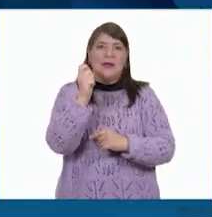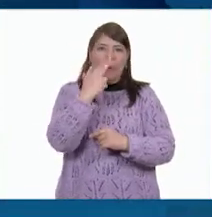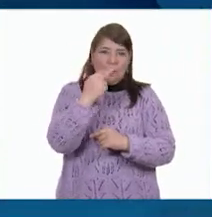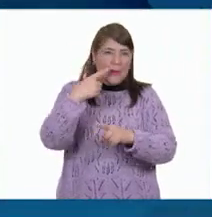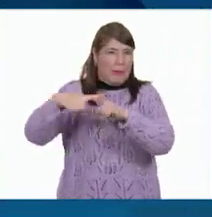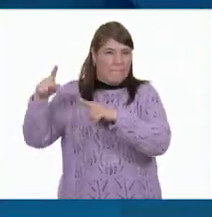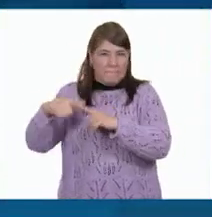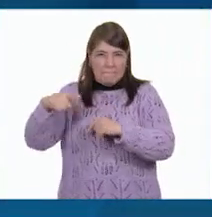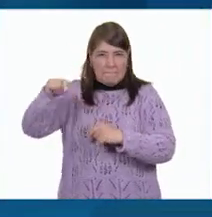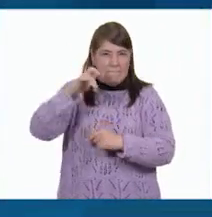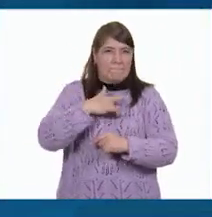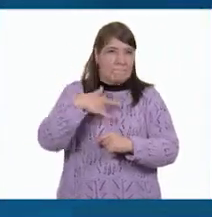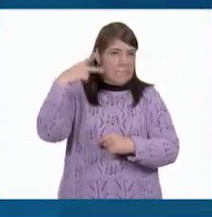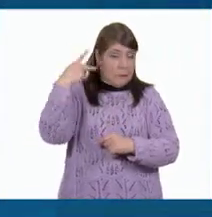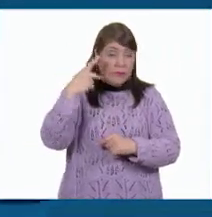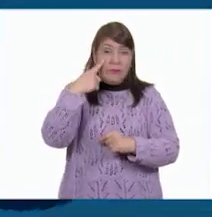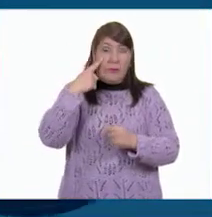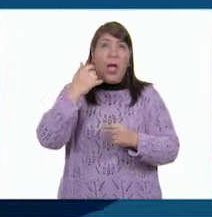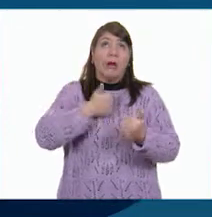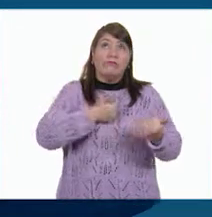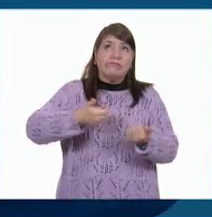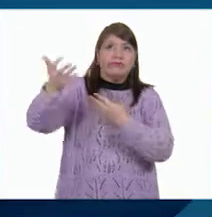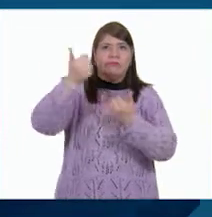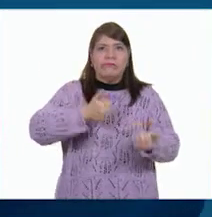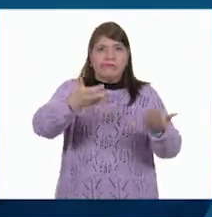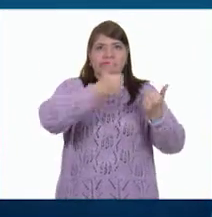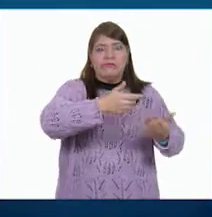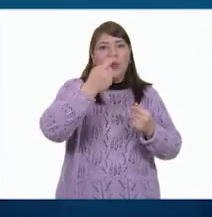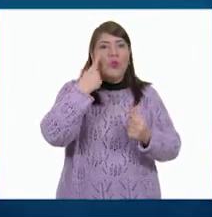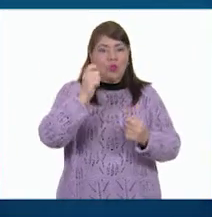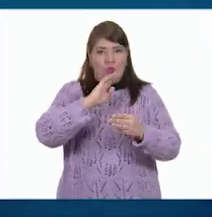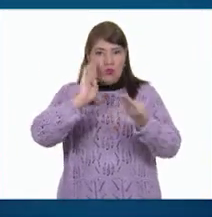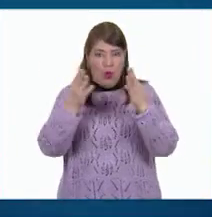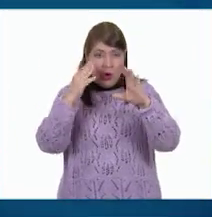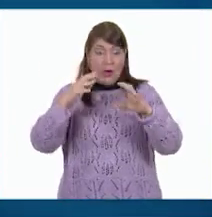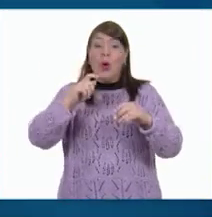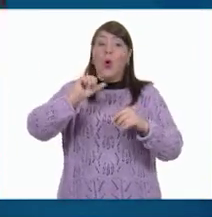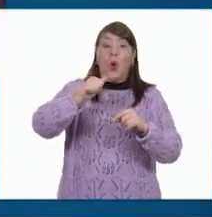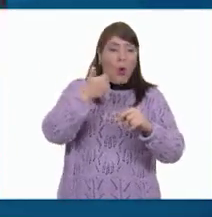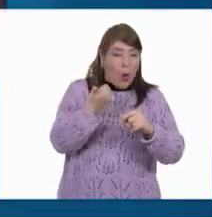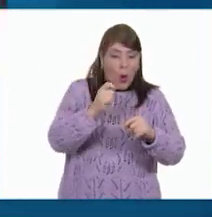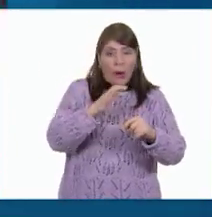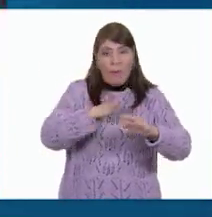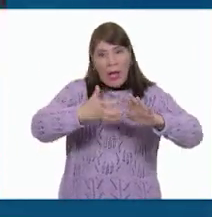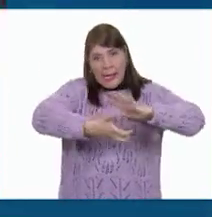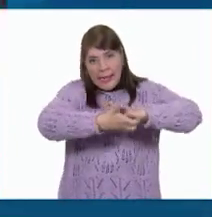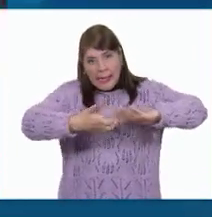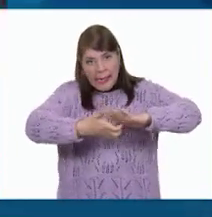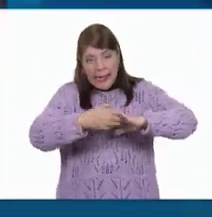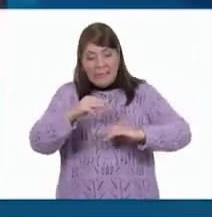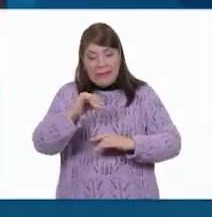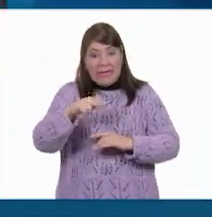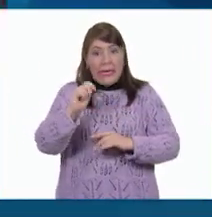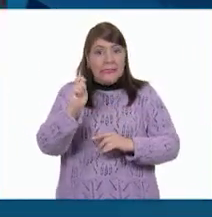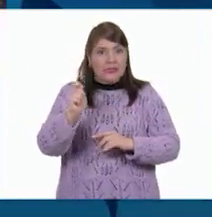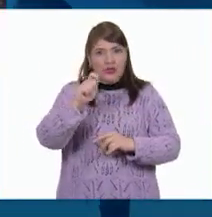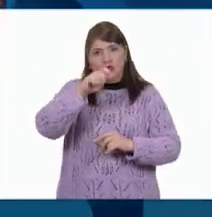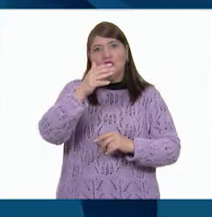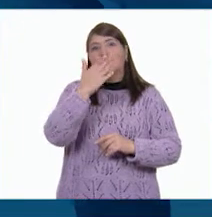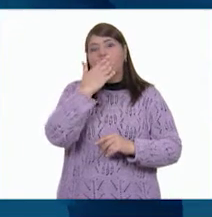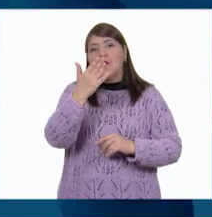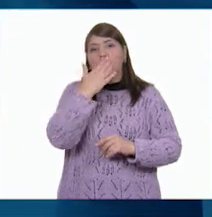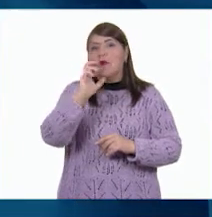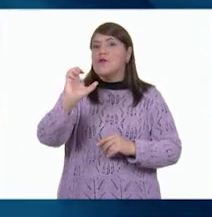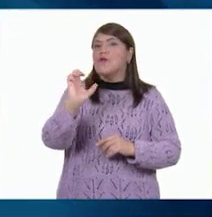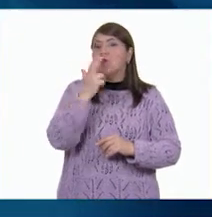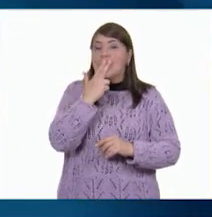bien recibidos en el mundo. Otros recursos que se explotaron fueron las minas de Sonora y de Chihuahua. De ahí,